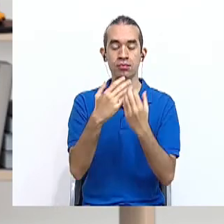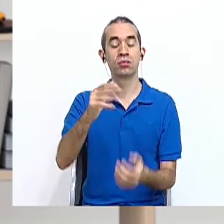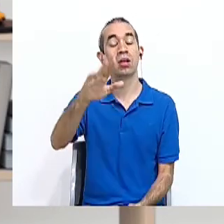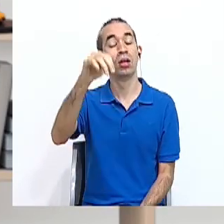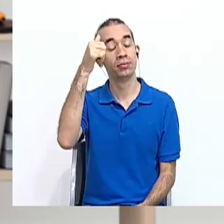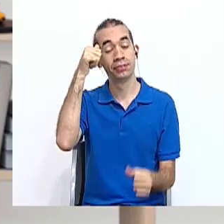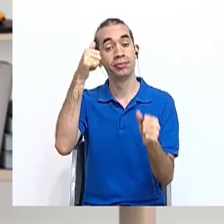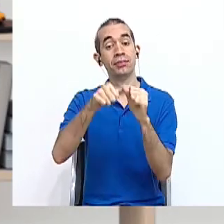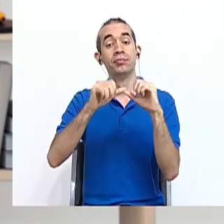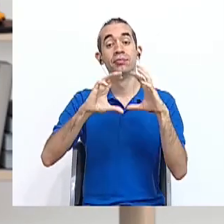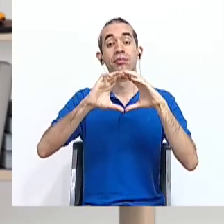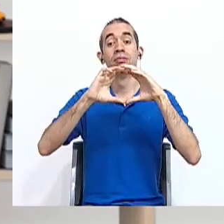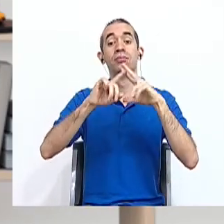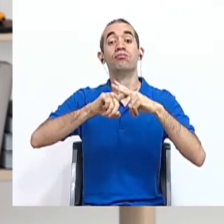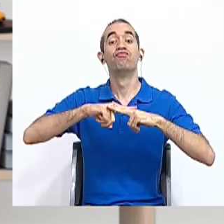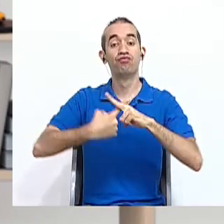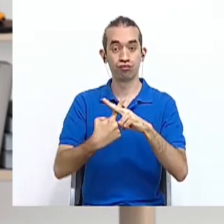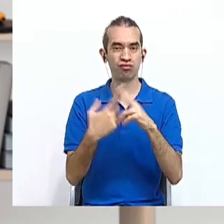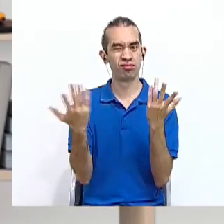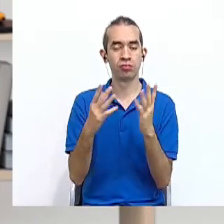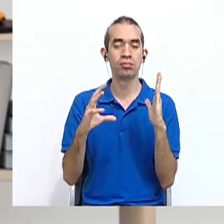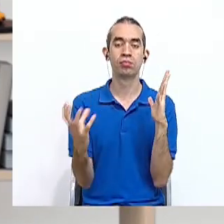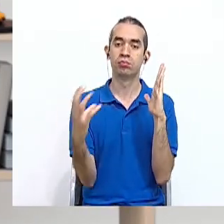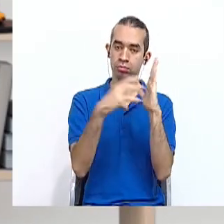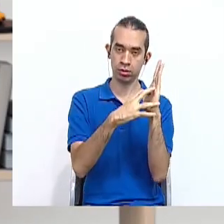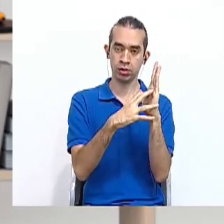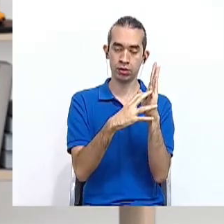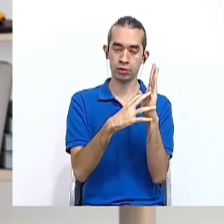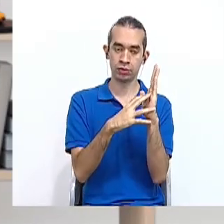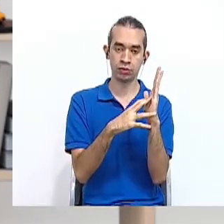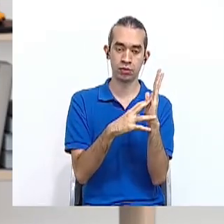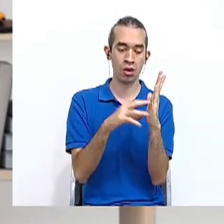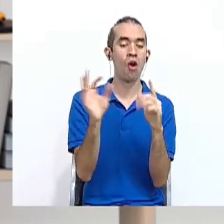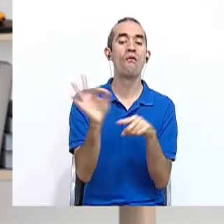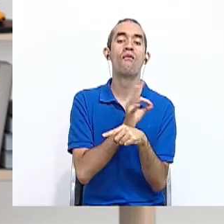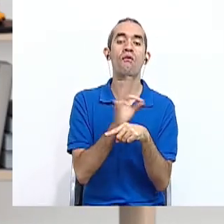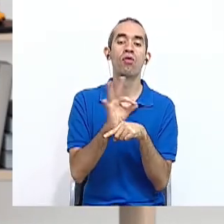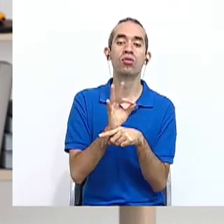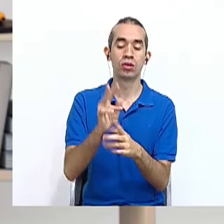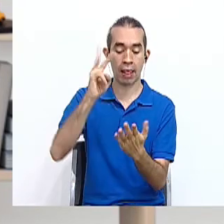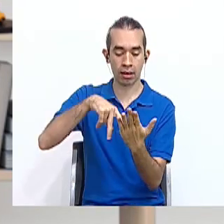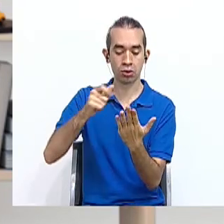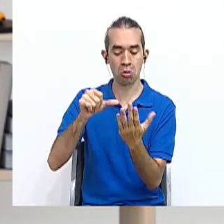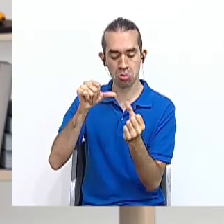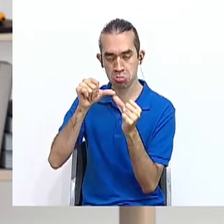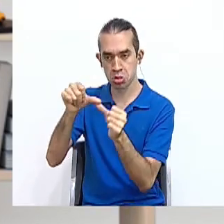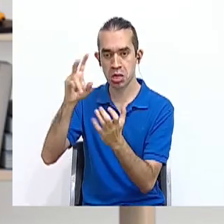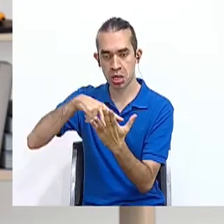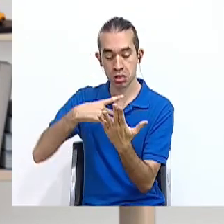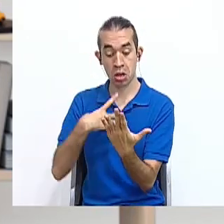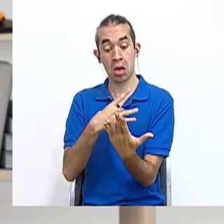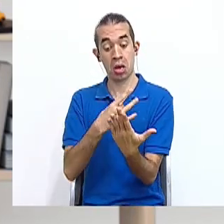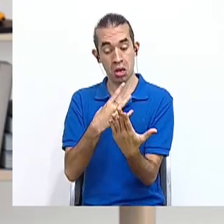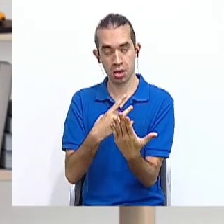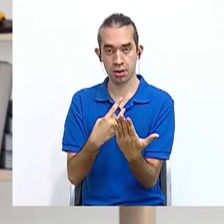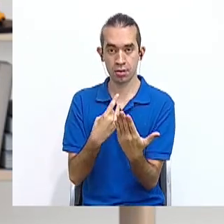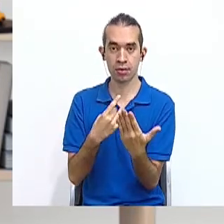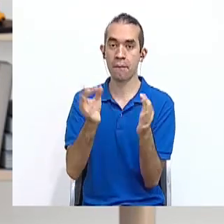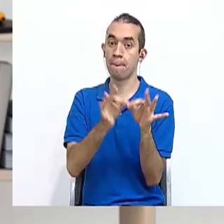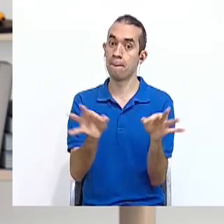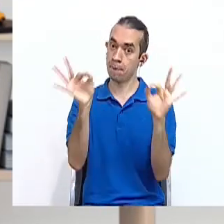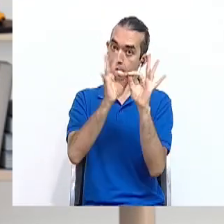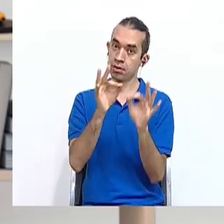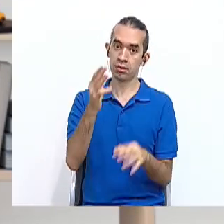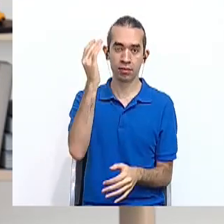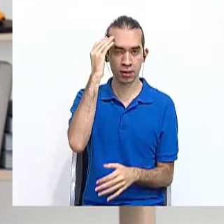este párrafo que nos va a permitir invitar al lector a seguir leyendo. Este párrafo es muy importante. ¿Qué es lo que vamos a hacer con el